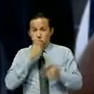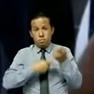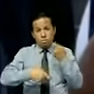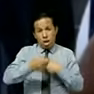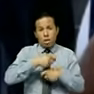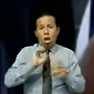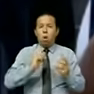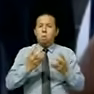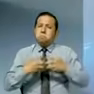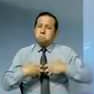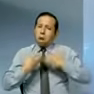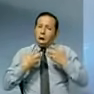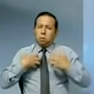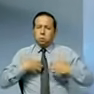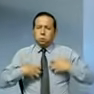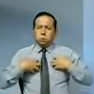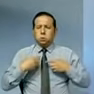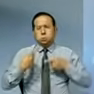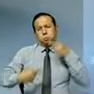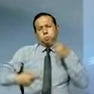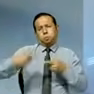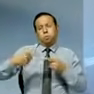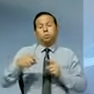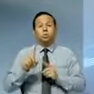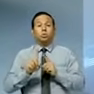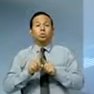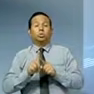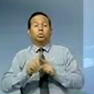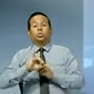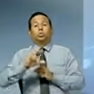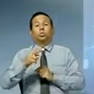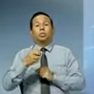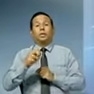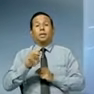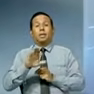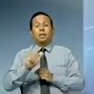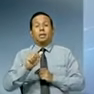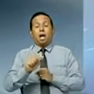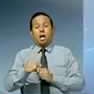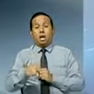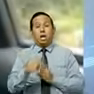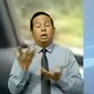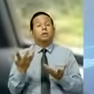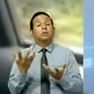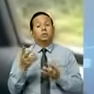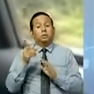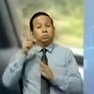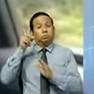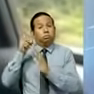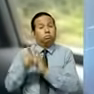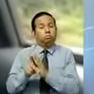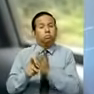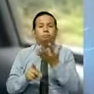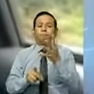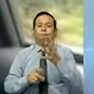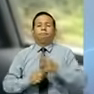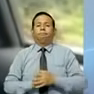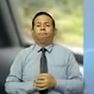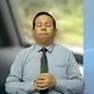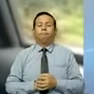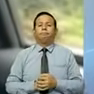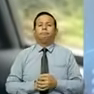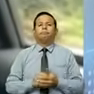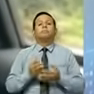o quizá venganza. Jonathan F., de 35 años de edad, no registraba antecedentes policiales. Esto se trata de un tipo